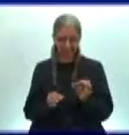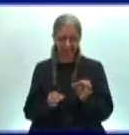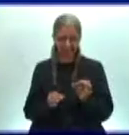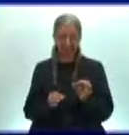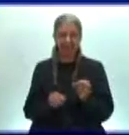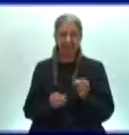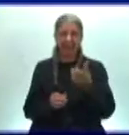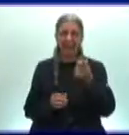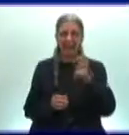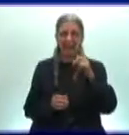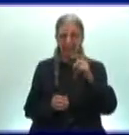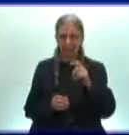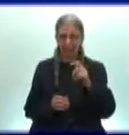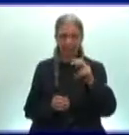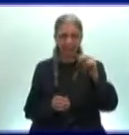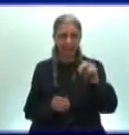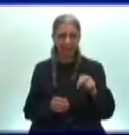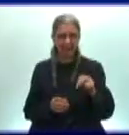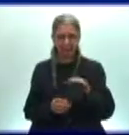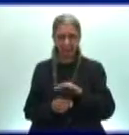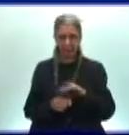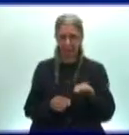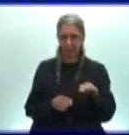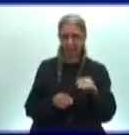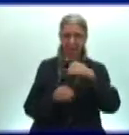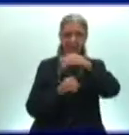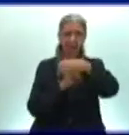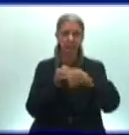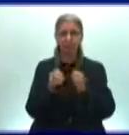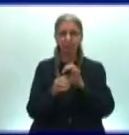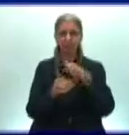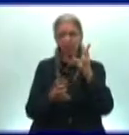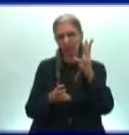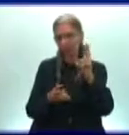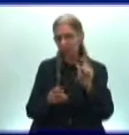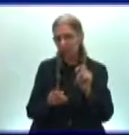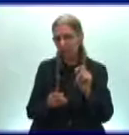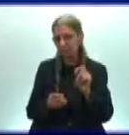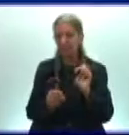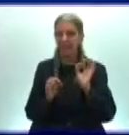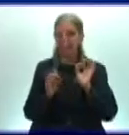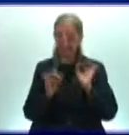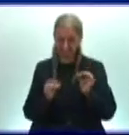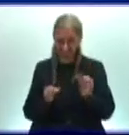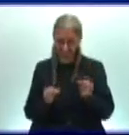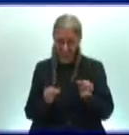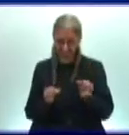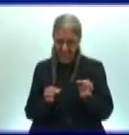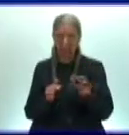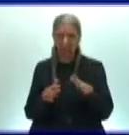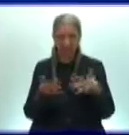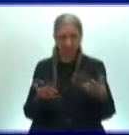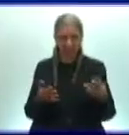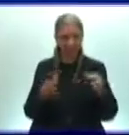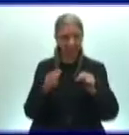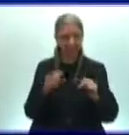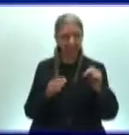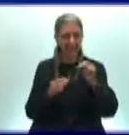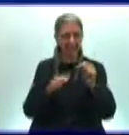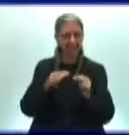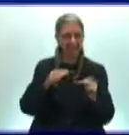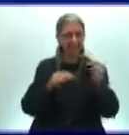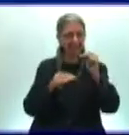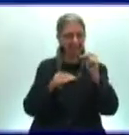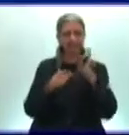neutros, ¿cuántos electrones tienen en su envoltura? Recuerden que los electrones se ubican en niveles o capas